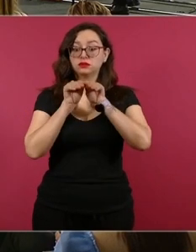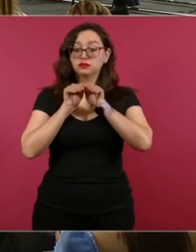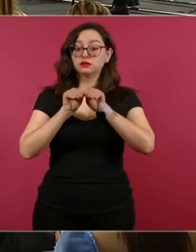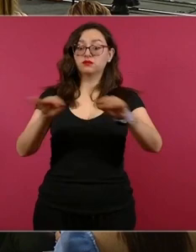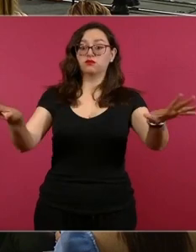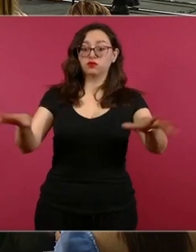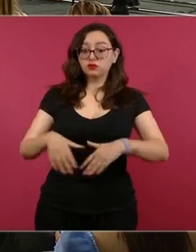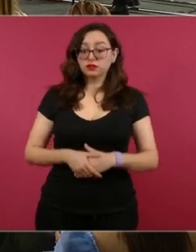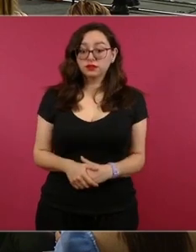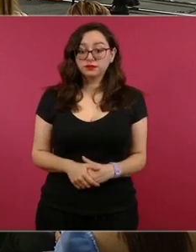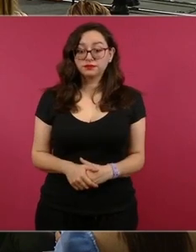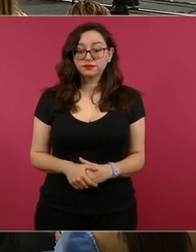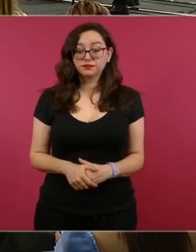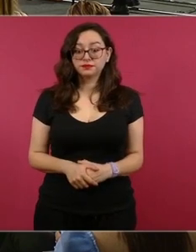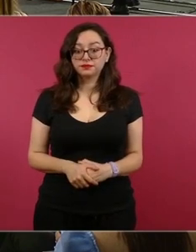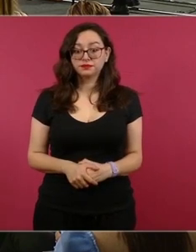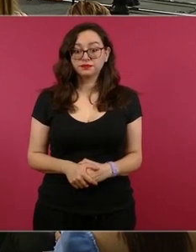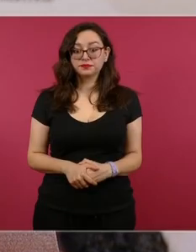Después